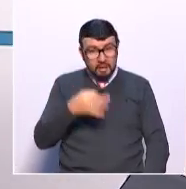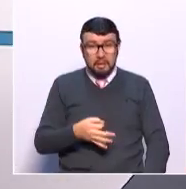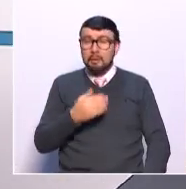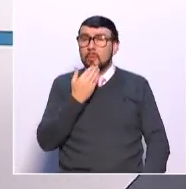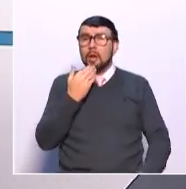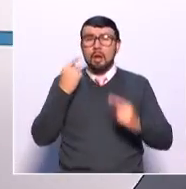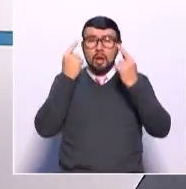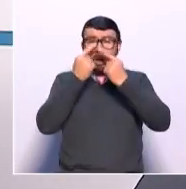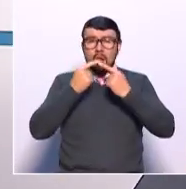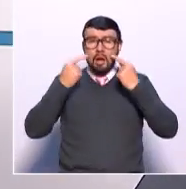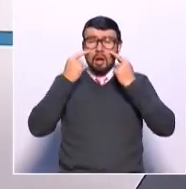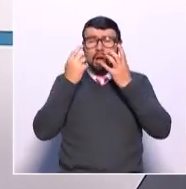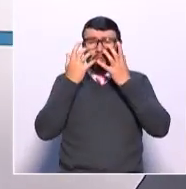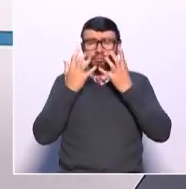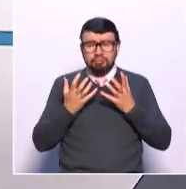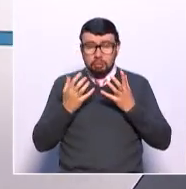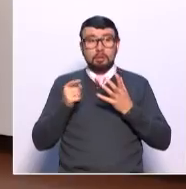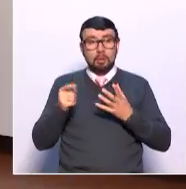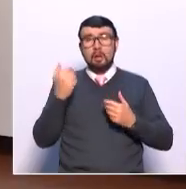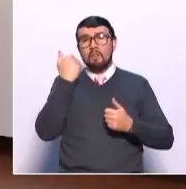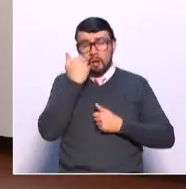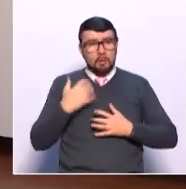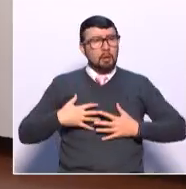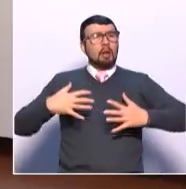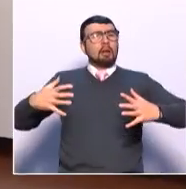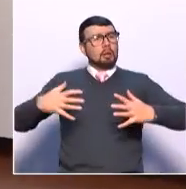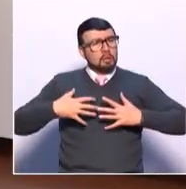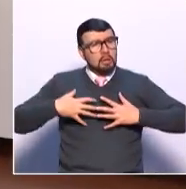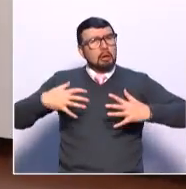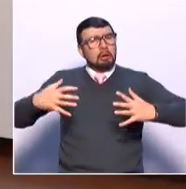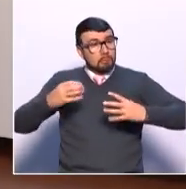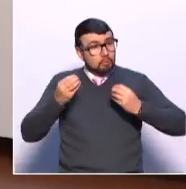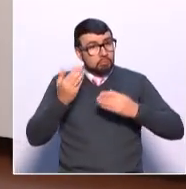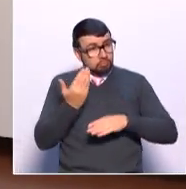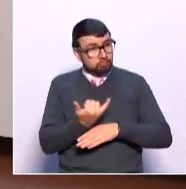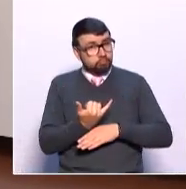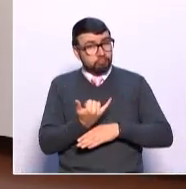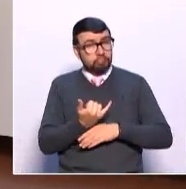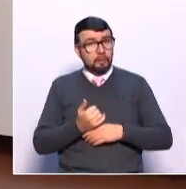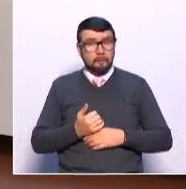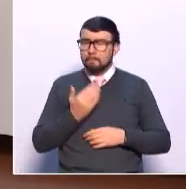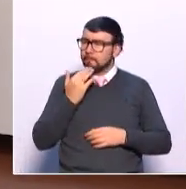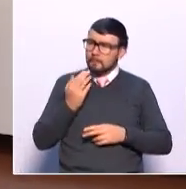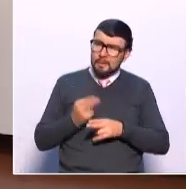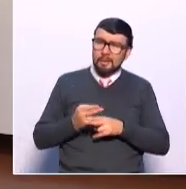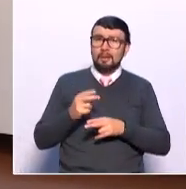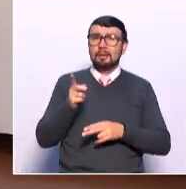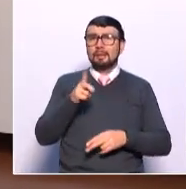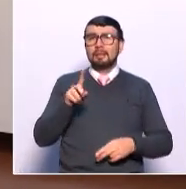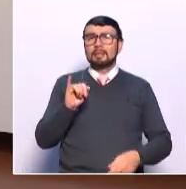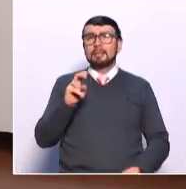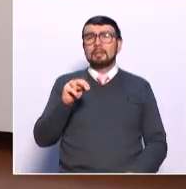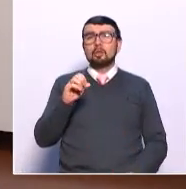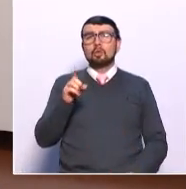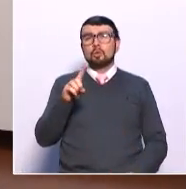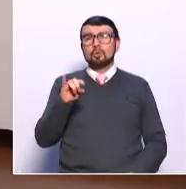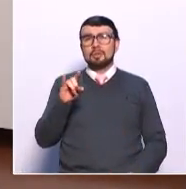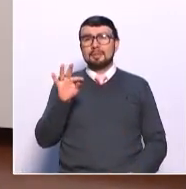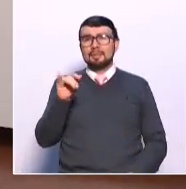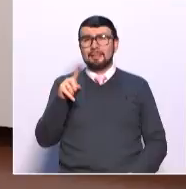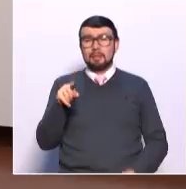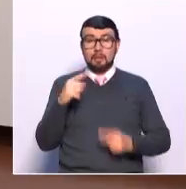puede causar ataques asmáticos el tema de la de la sinusitis pues va más allá de digamos